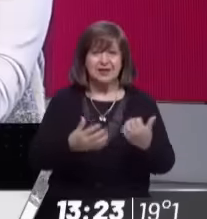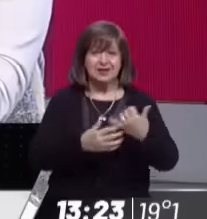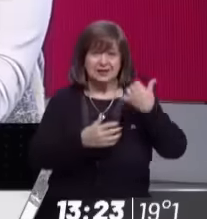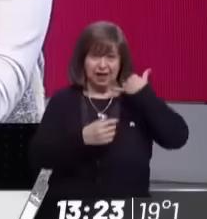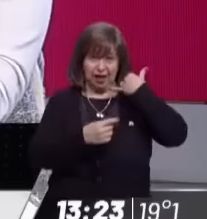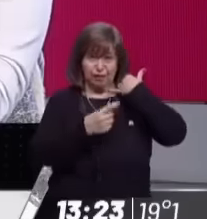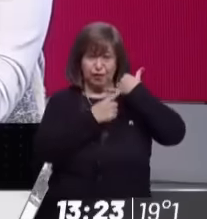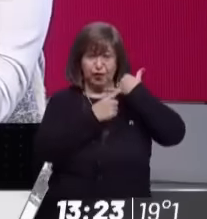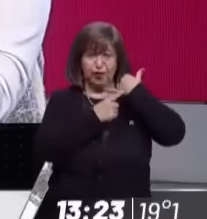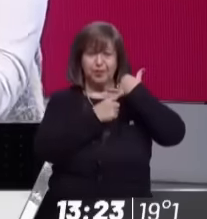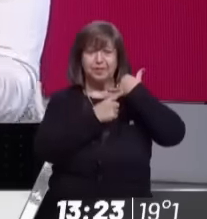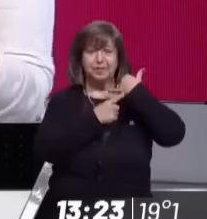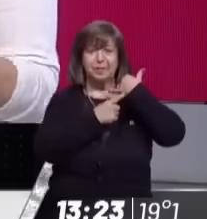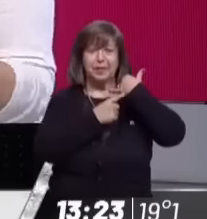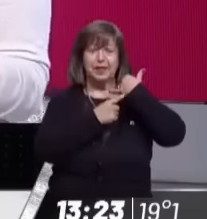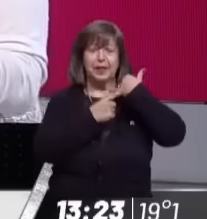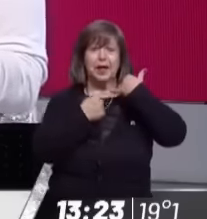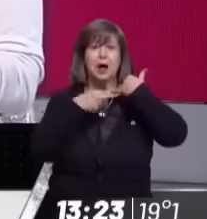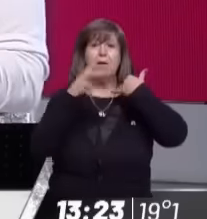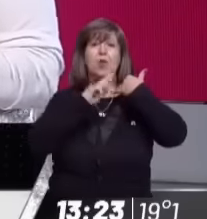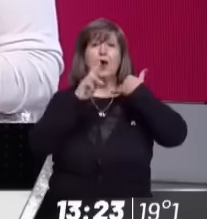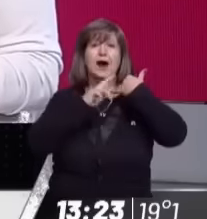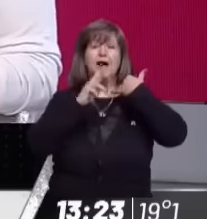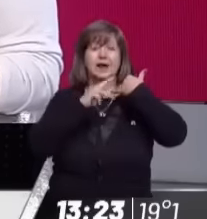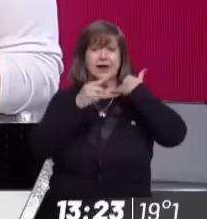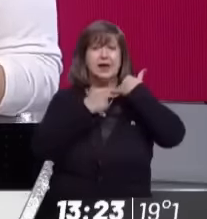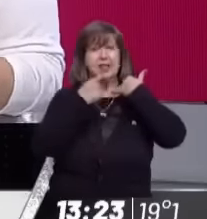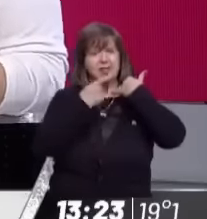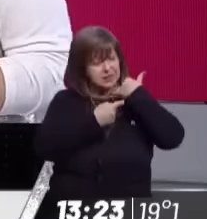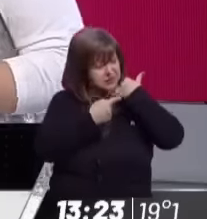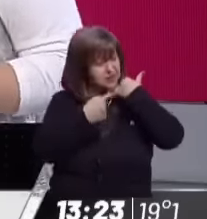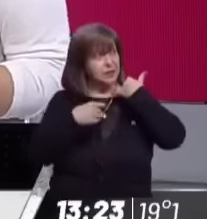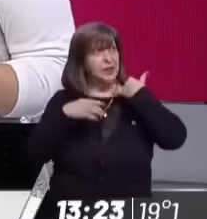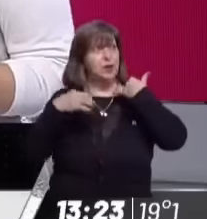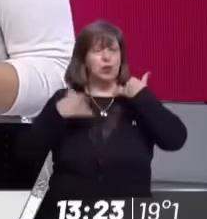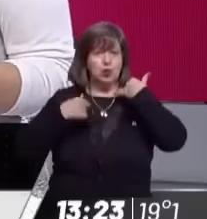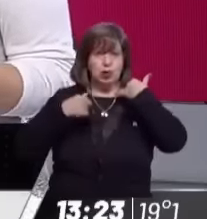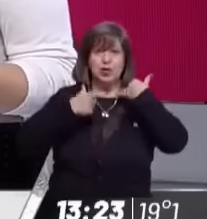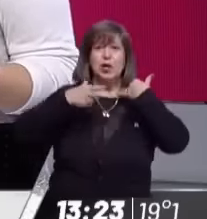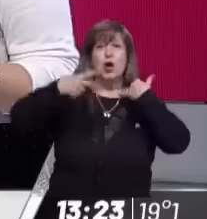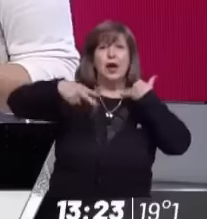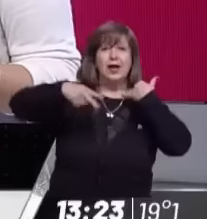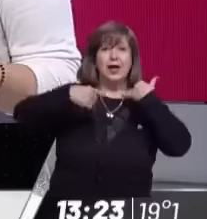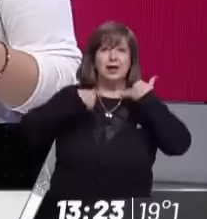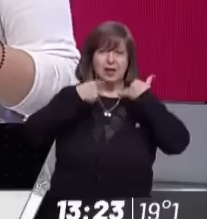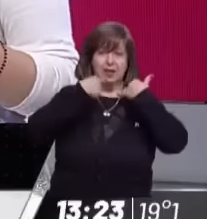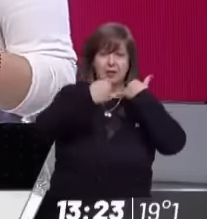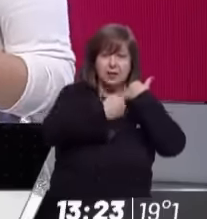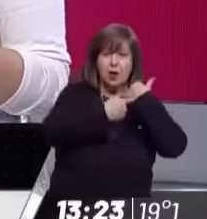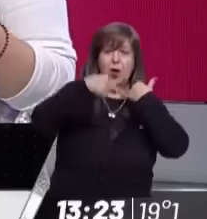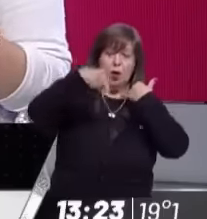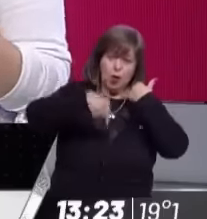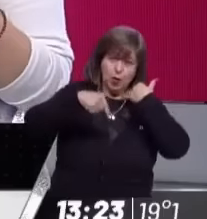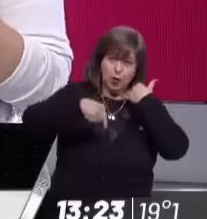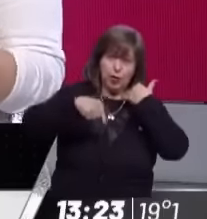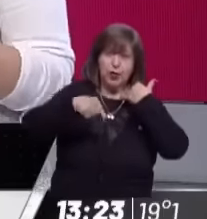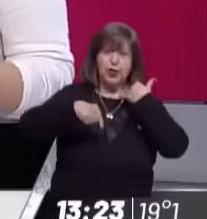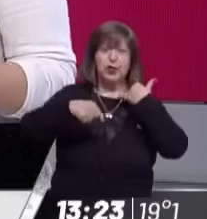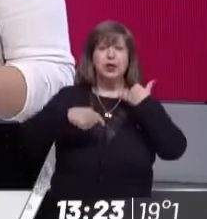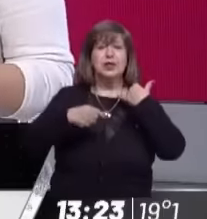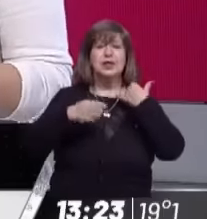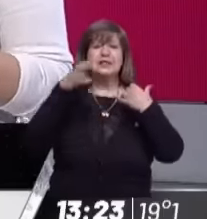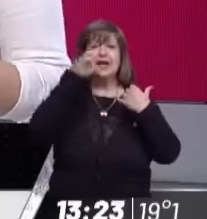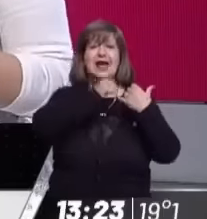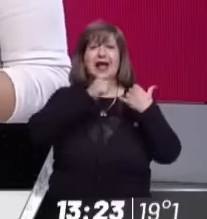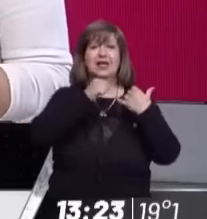están ustedes? Buenos días. Expectantes, porque ya son 33 días y si bien sabemos que hoy se va a levantar el secreto de sumario y todo lo demás, vos que estás